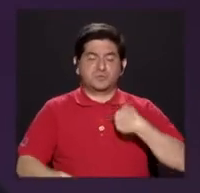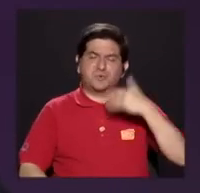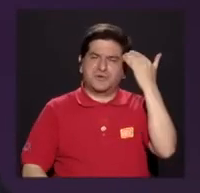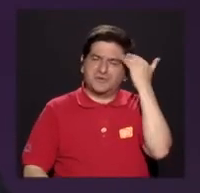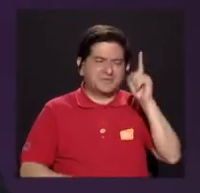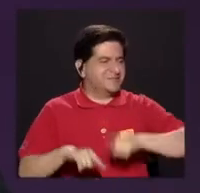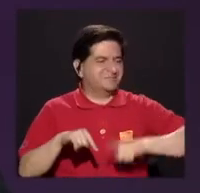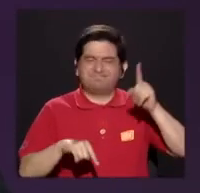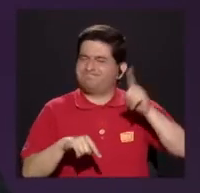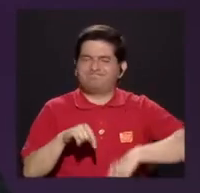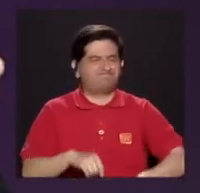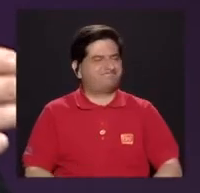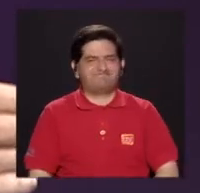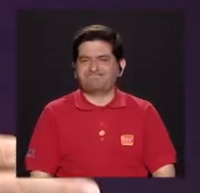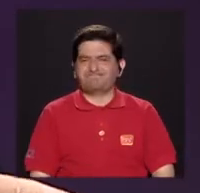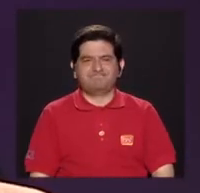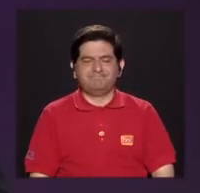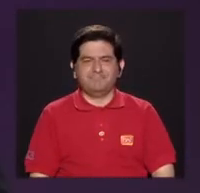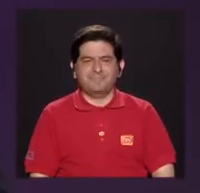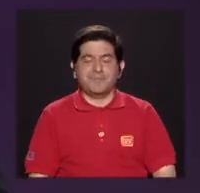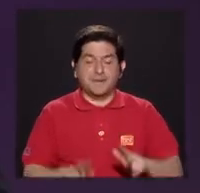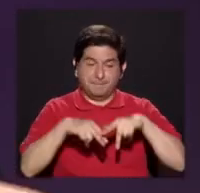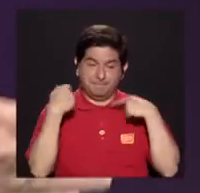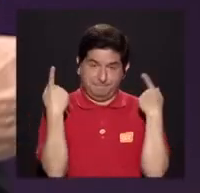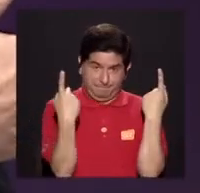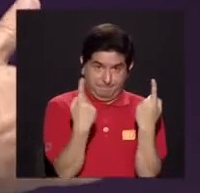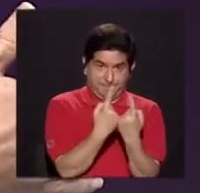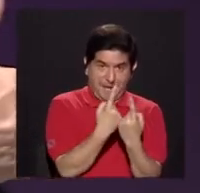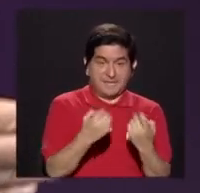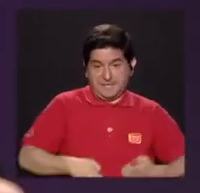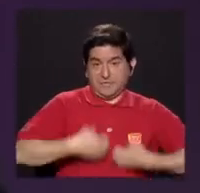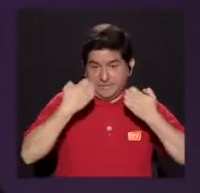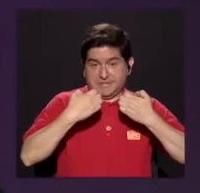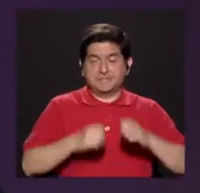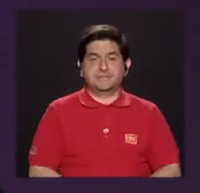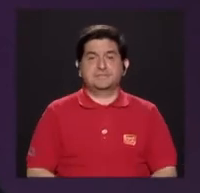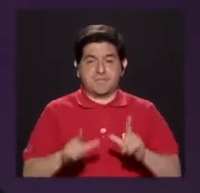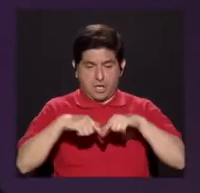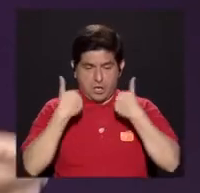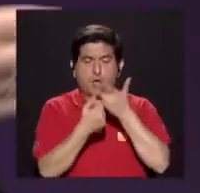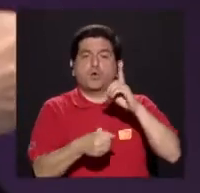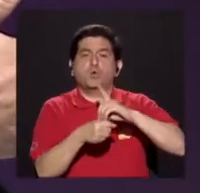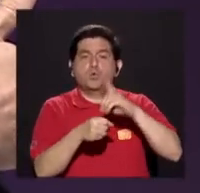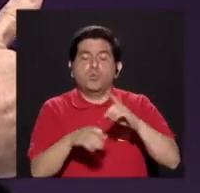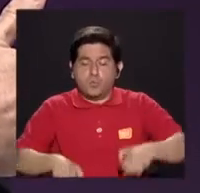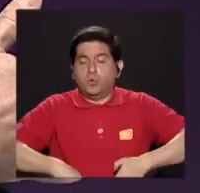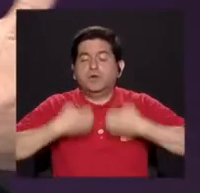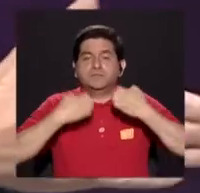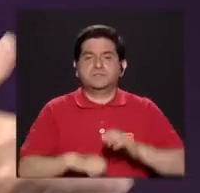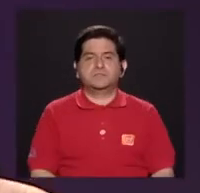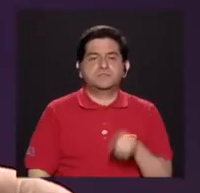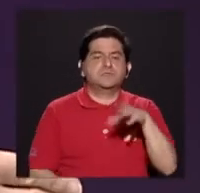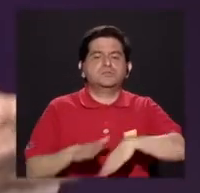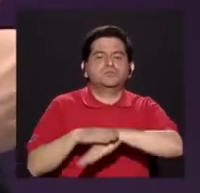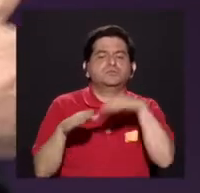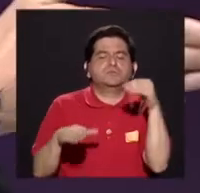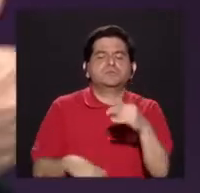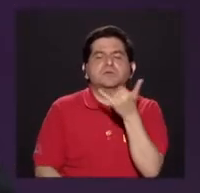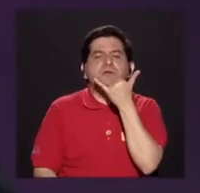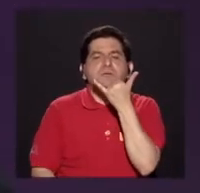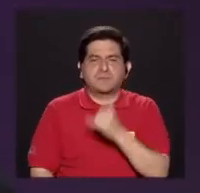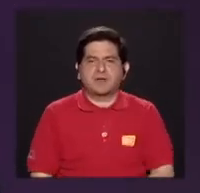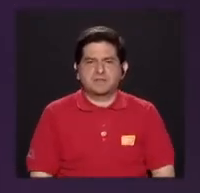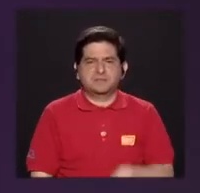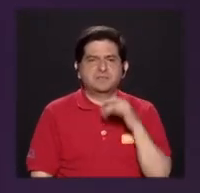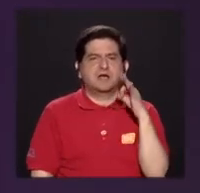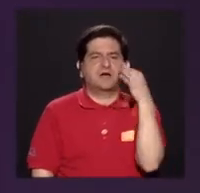que eso no se puede, porque hay un partido, hay una fracción. ¿Qué haces si te salís de ahí? ¿Qué crees que te